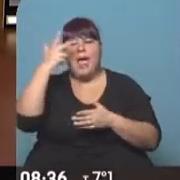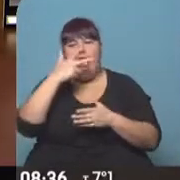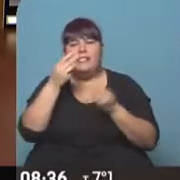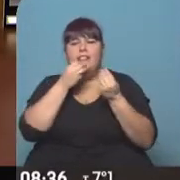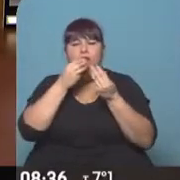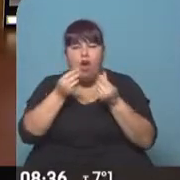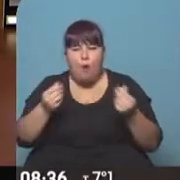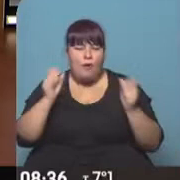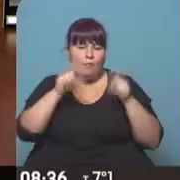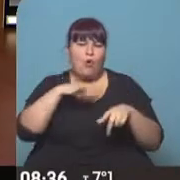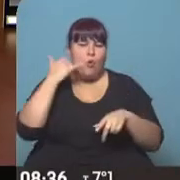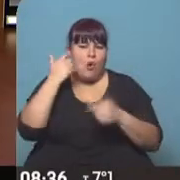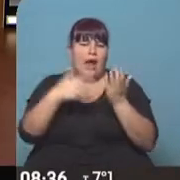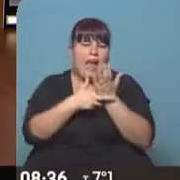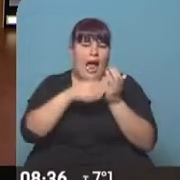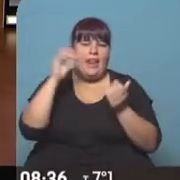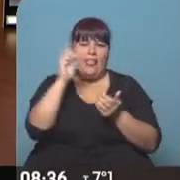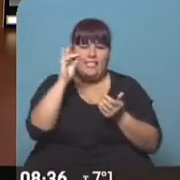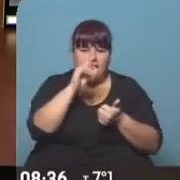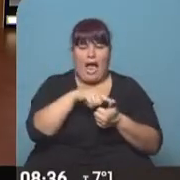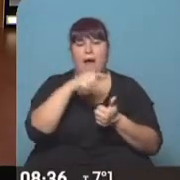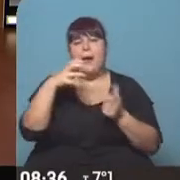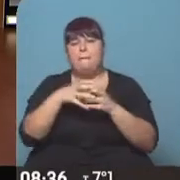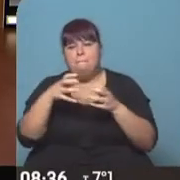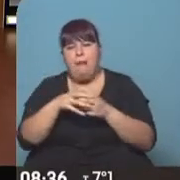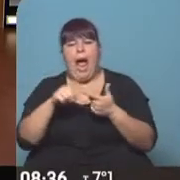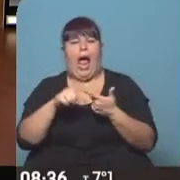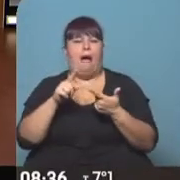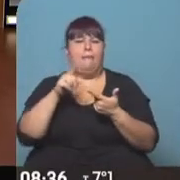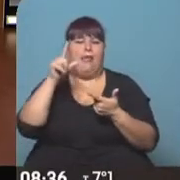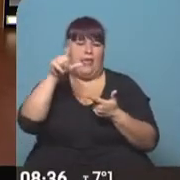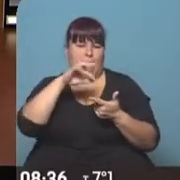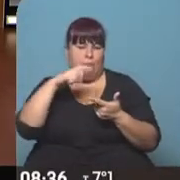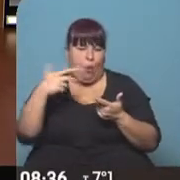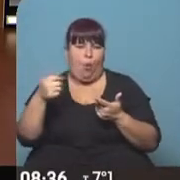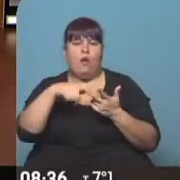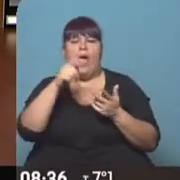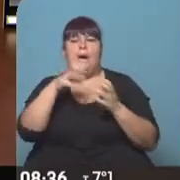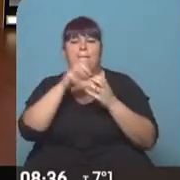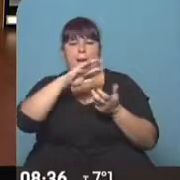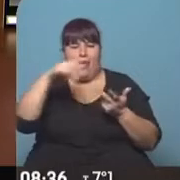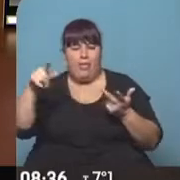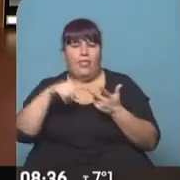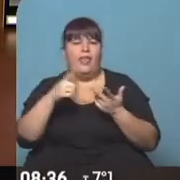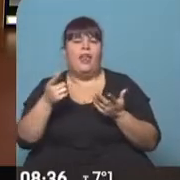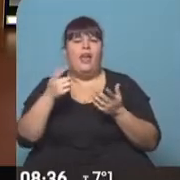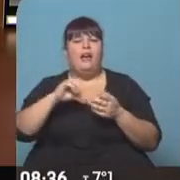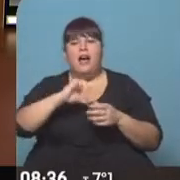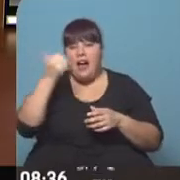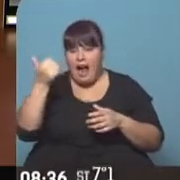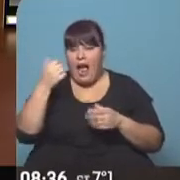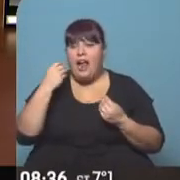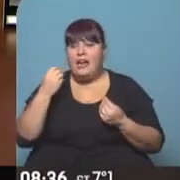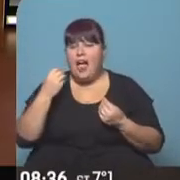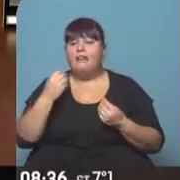los alimentos típicos de Jujuy, carne de llama, papa de la puna, papa andina. Y se ganaron nada